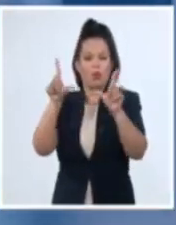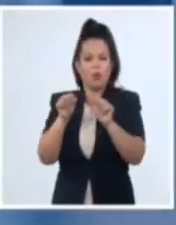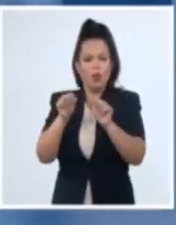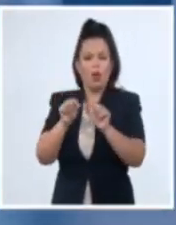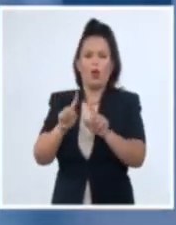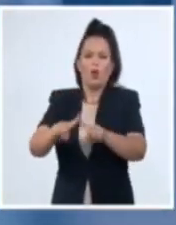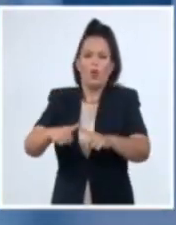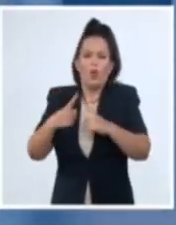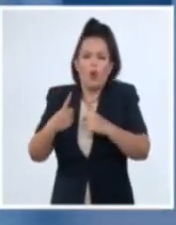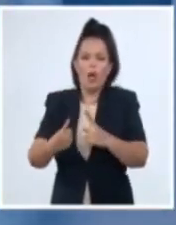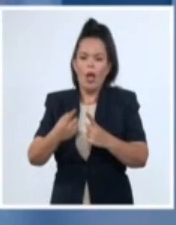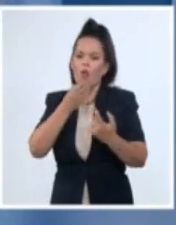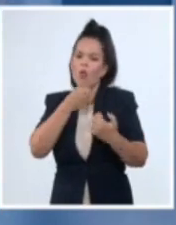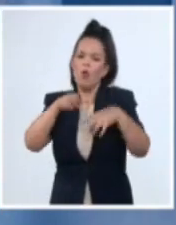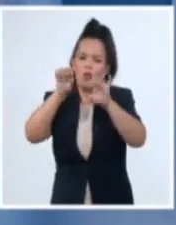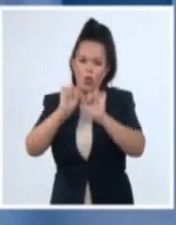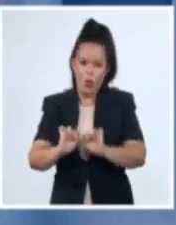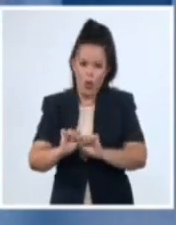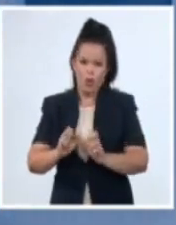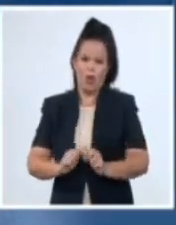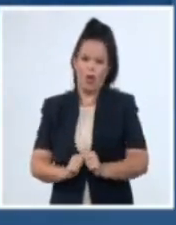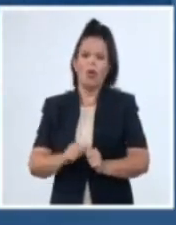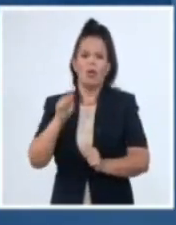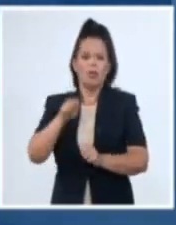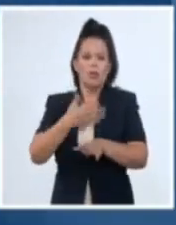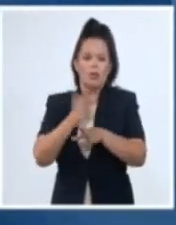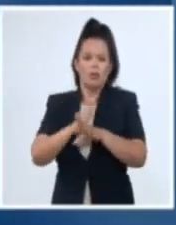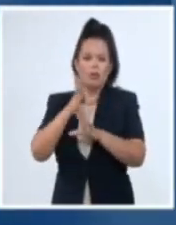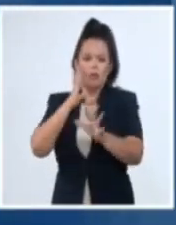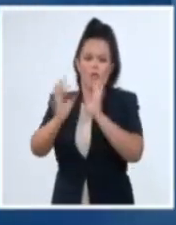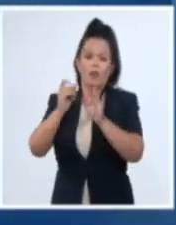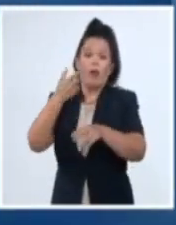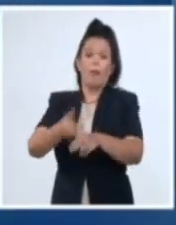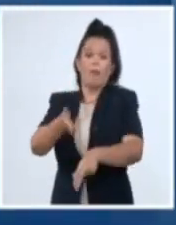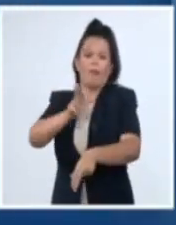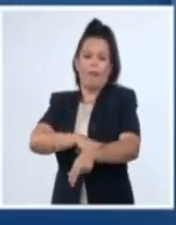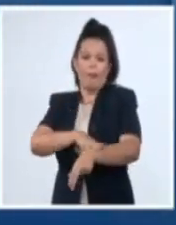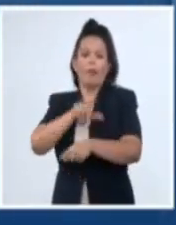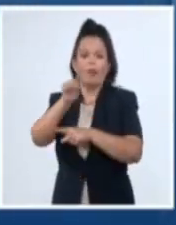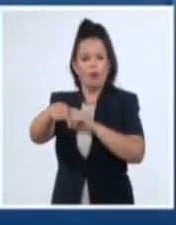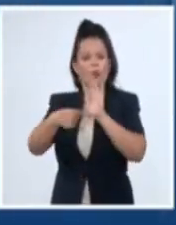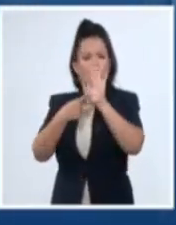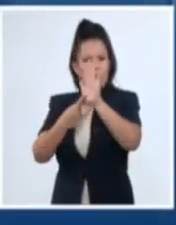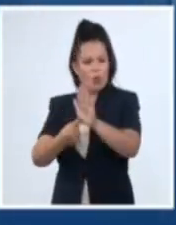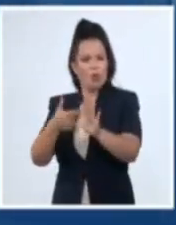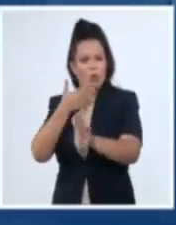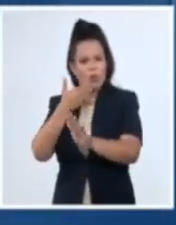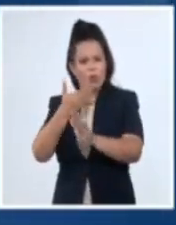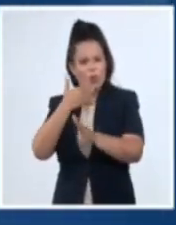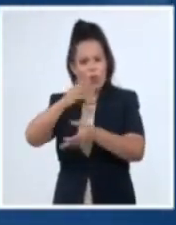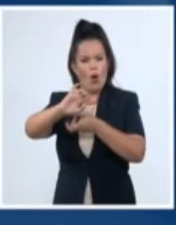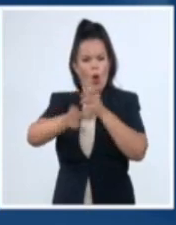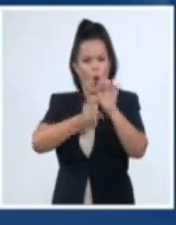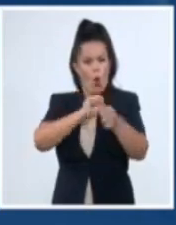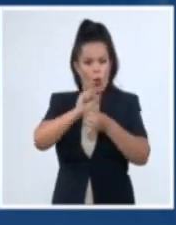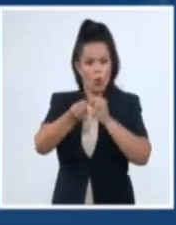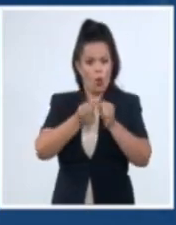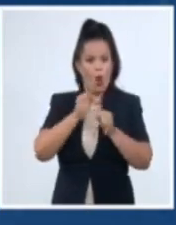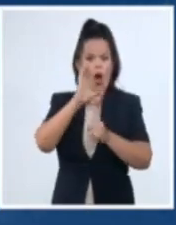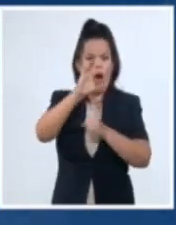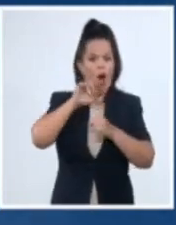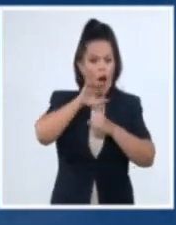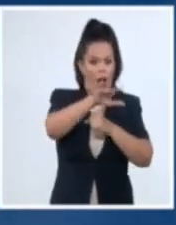los niveles de factor de crecimiento EGF en la sangre y que ha demostrado su eficacia en el tratamiento del cáncer avanzado de